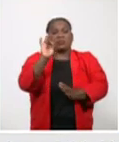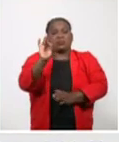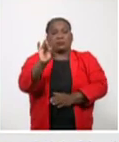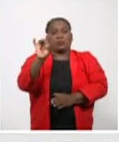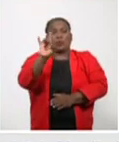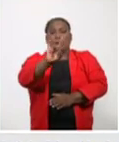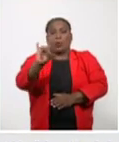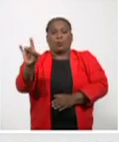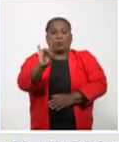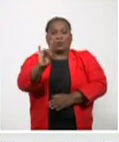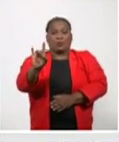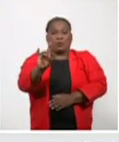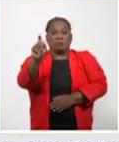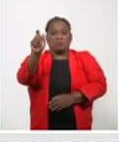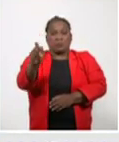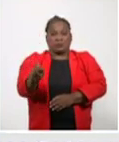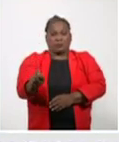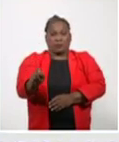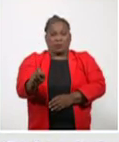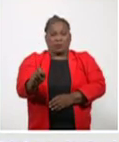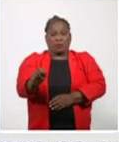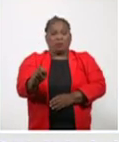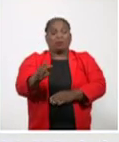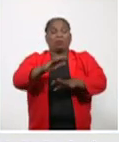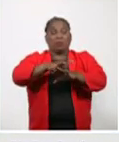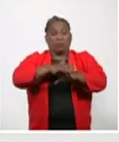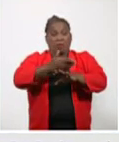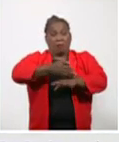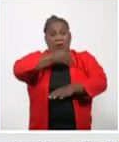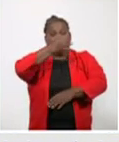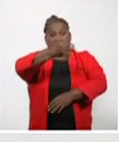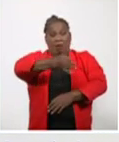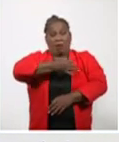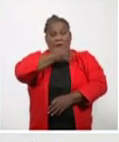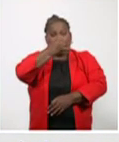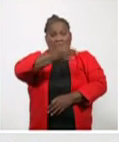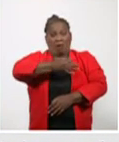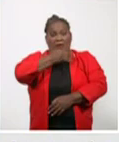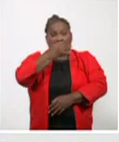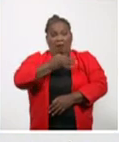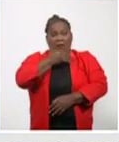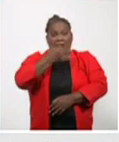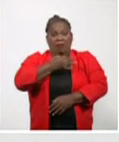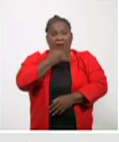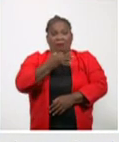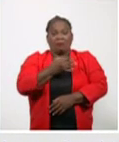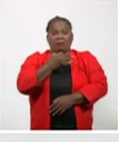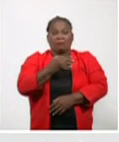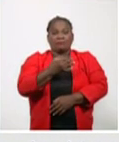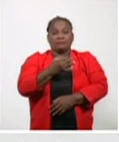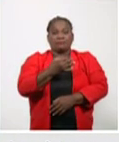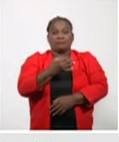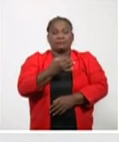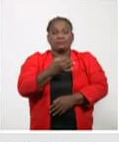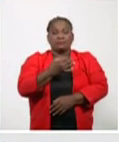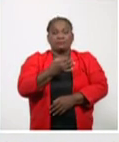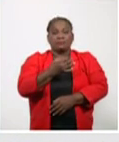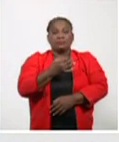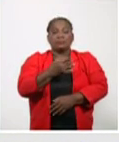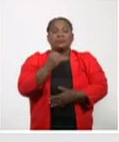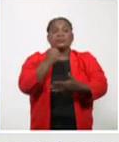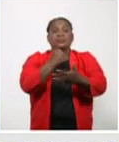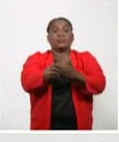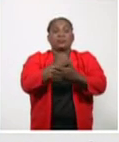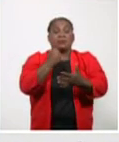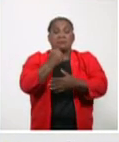5.799, que después vamos a ver, y además lo hemos explicado, cómo el hecho de que se diagnostiquen más